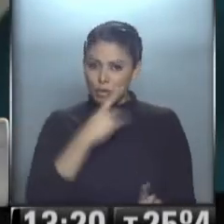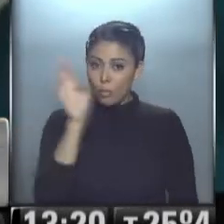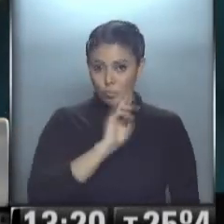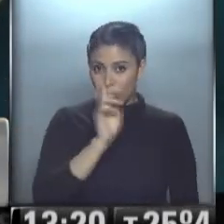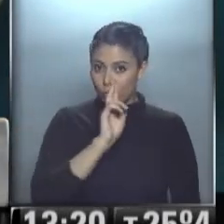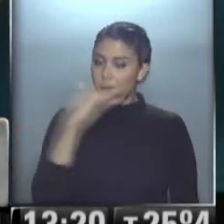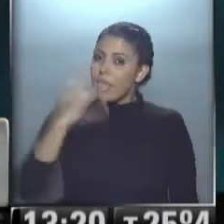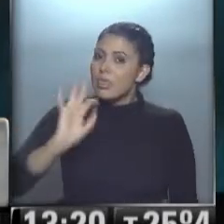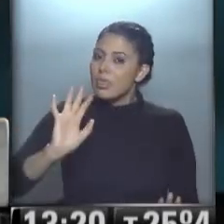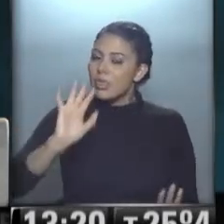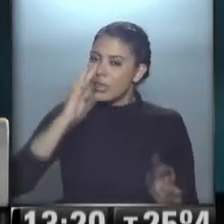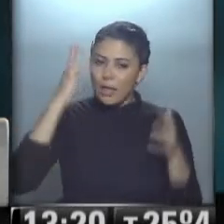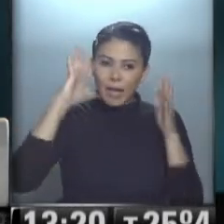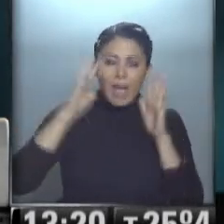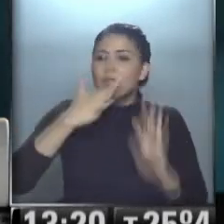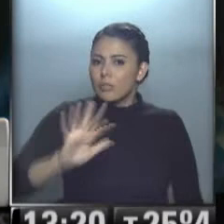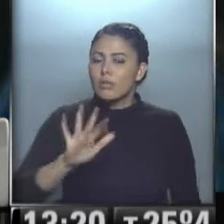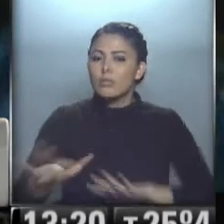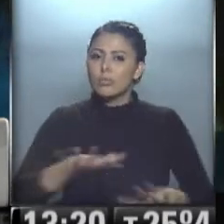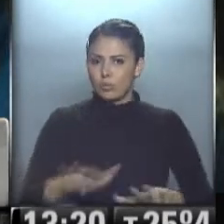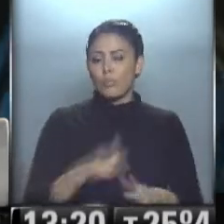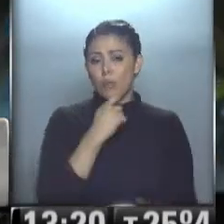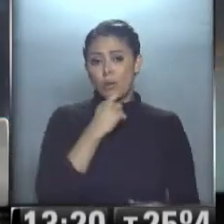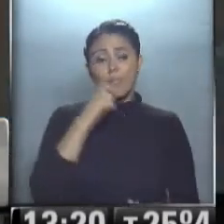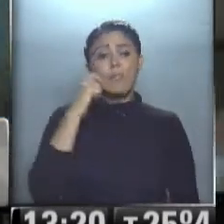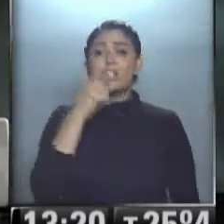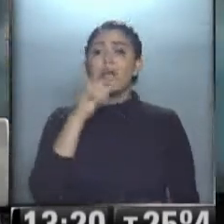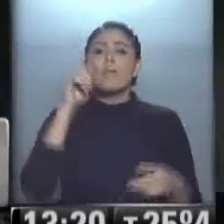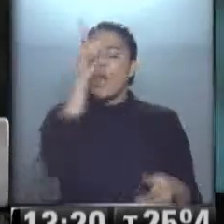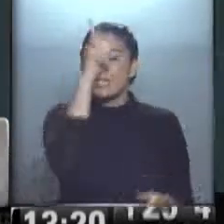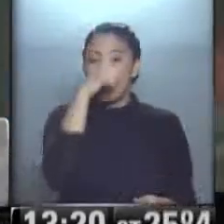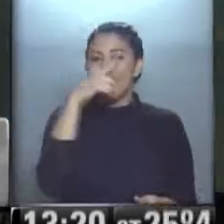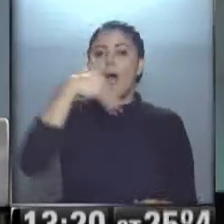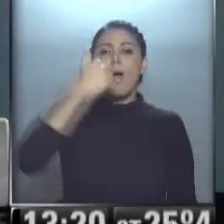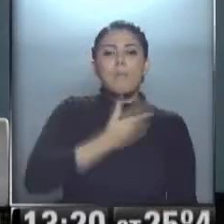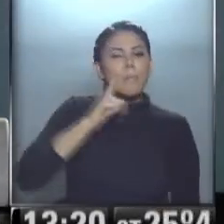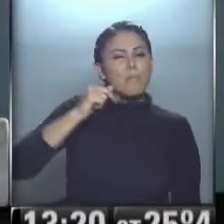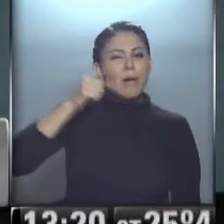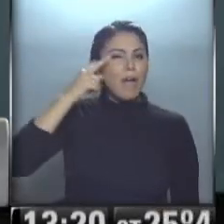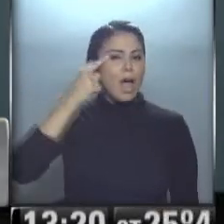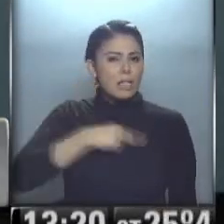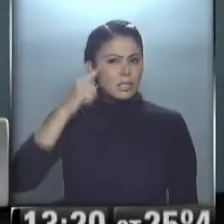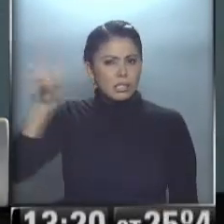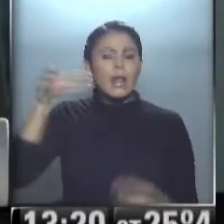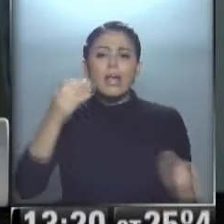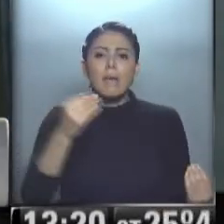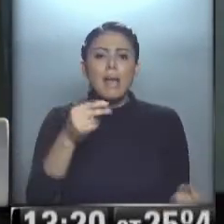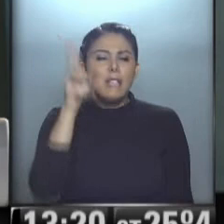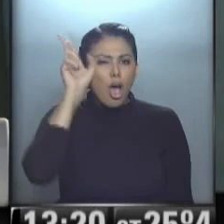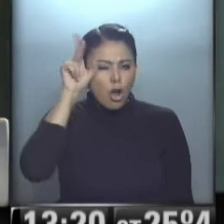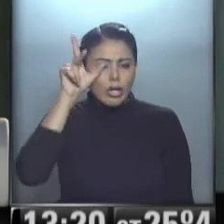mujer que tendrá que desandar lo que ocurre con lo que hay detrás de la policía está la mafia china bueno veremos qué pasa con los conejos están genéticamente